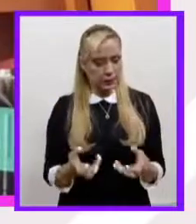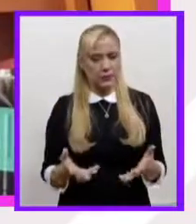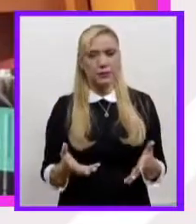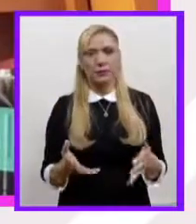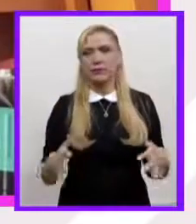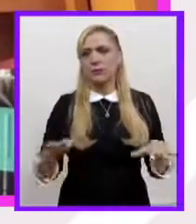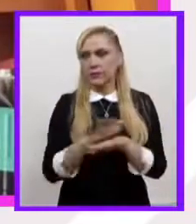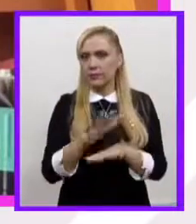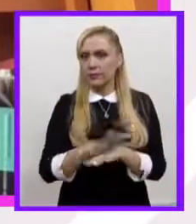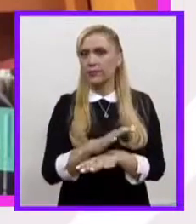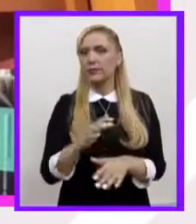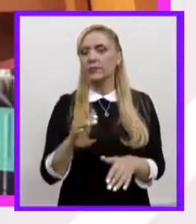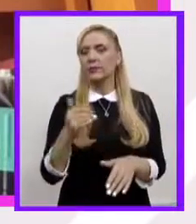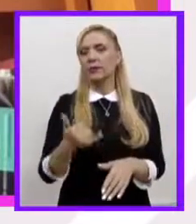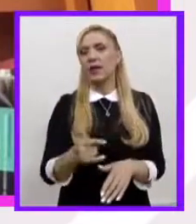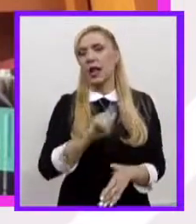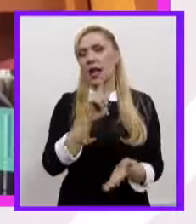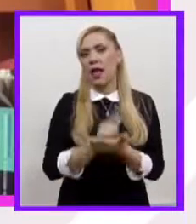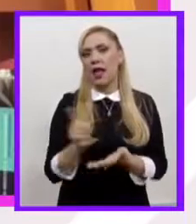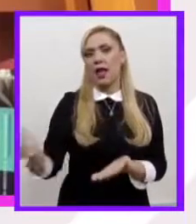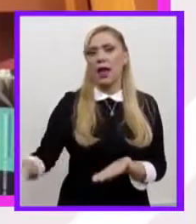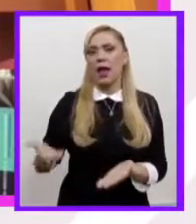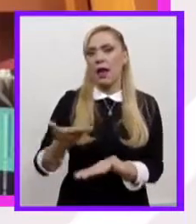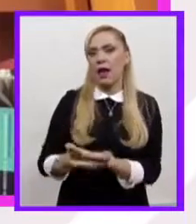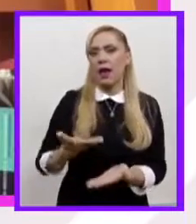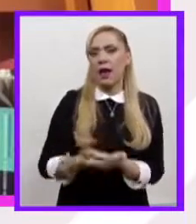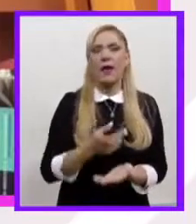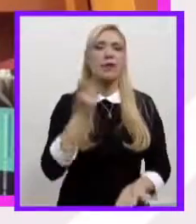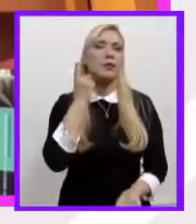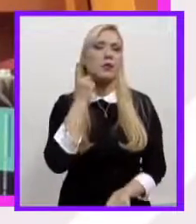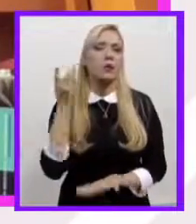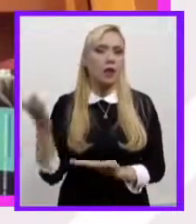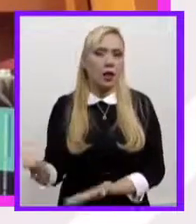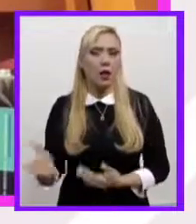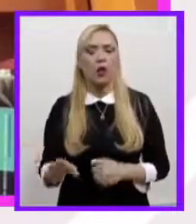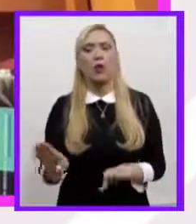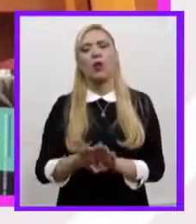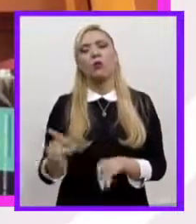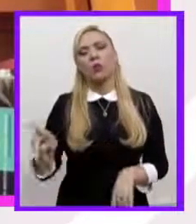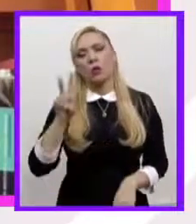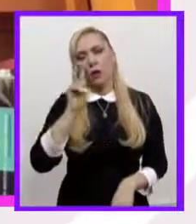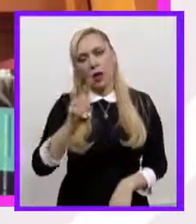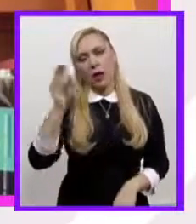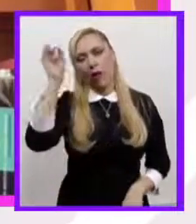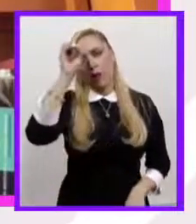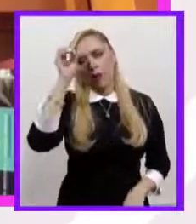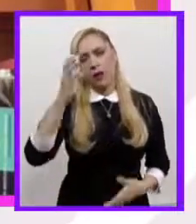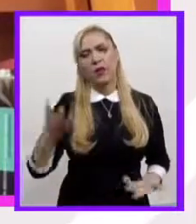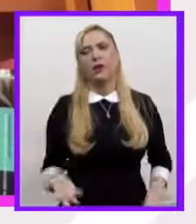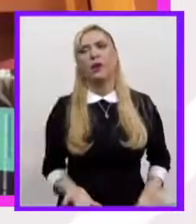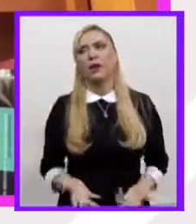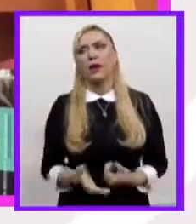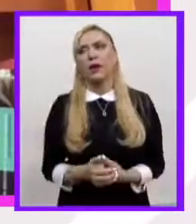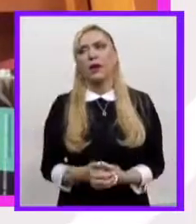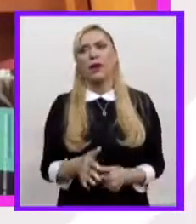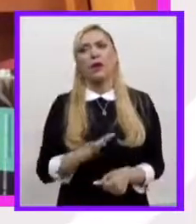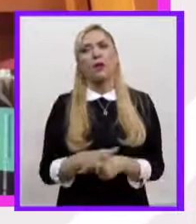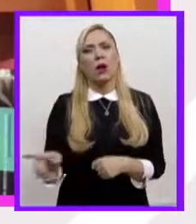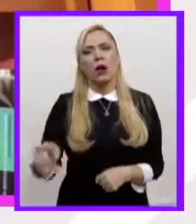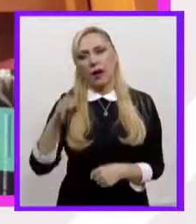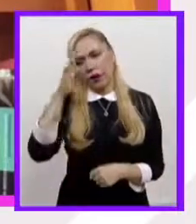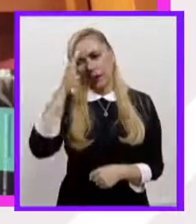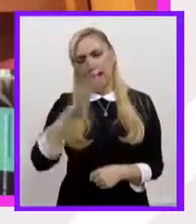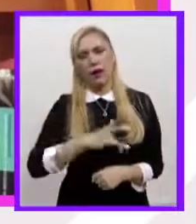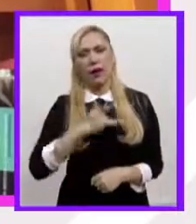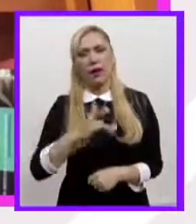estas iniciativas ya concretamente que nos platica el diputado. ¿Cómo lo ves tú? Y sobre todo, ¿cuál es tu